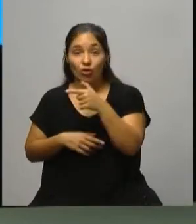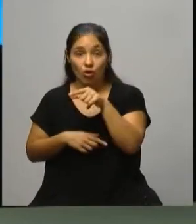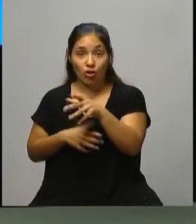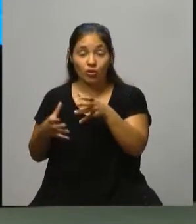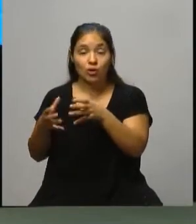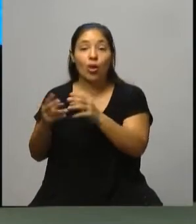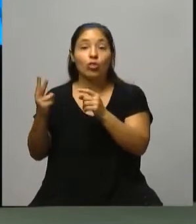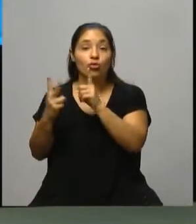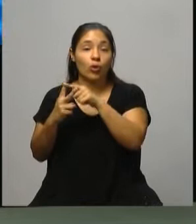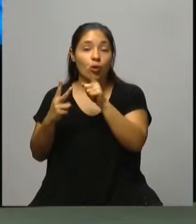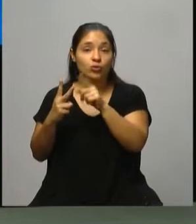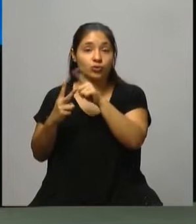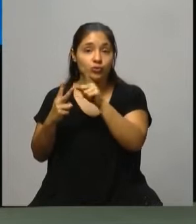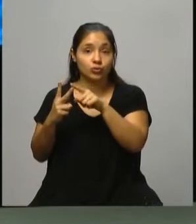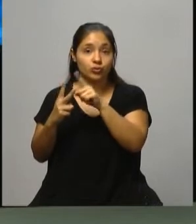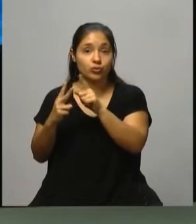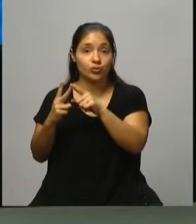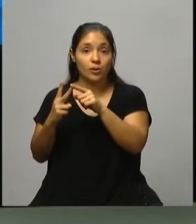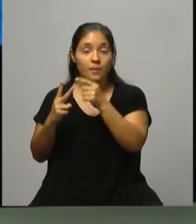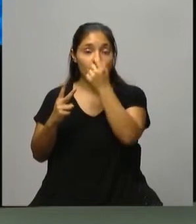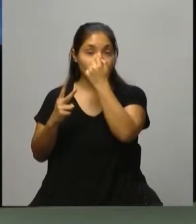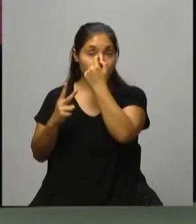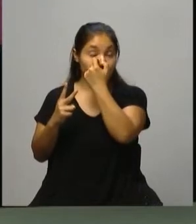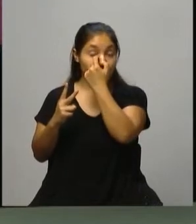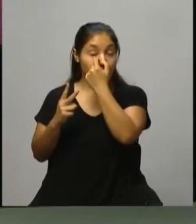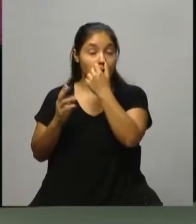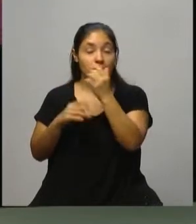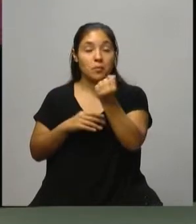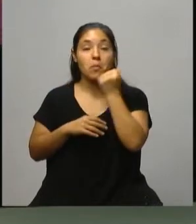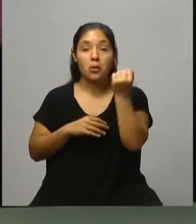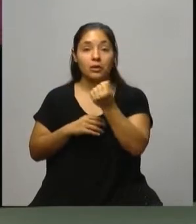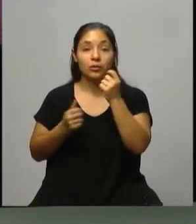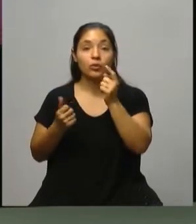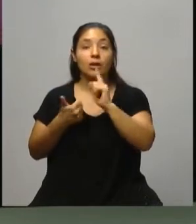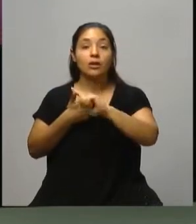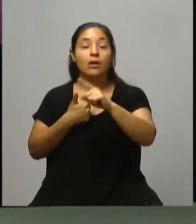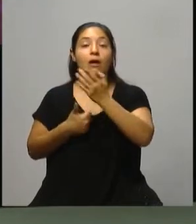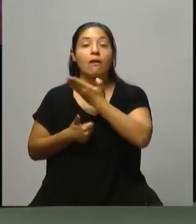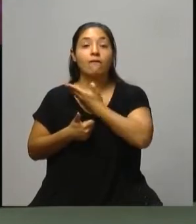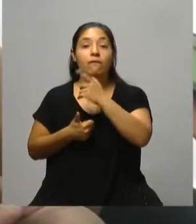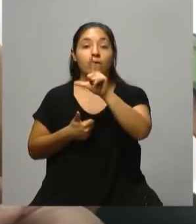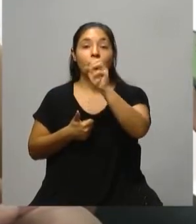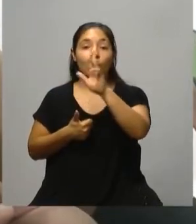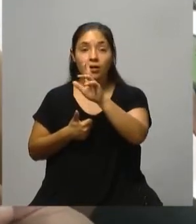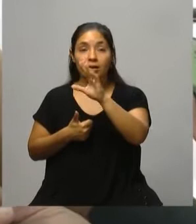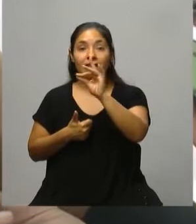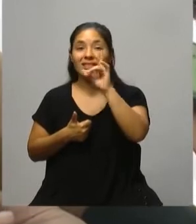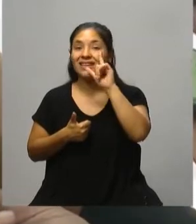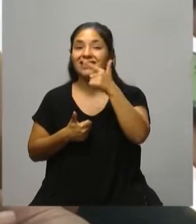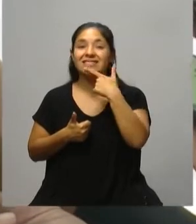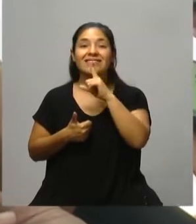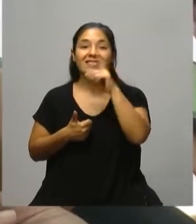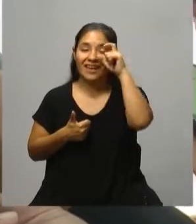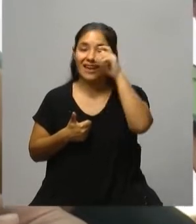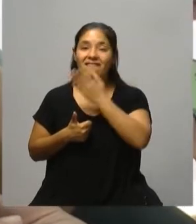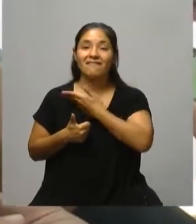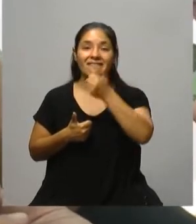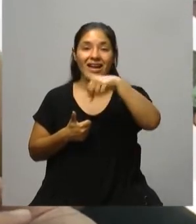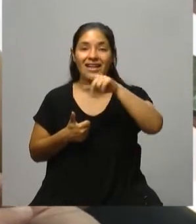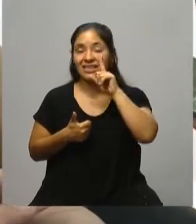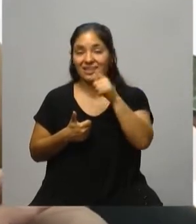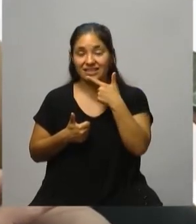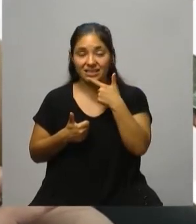menciona. Y otra de las figuras, pero en este caso apoyada por el gobernador Suárez, es la figura del intendente de